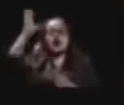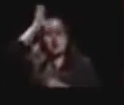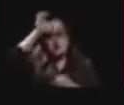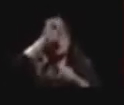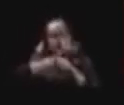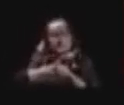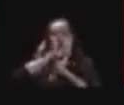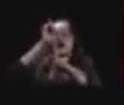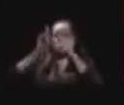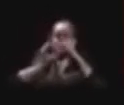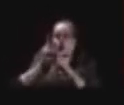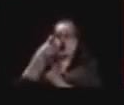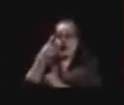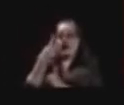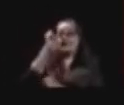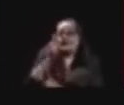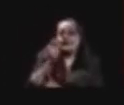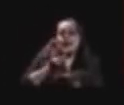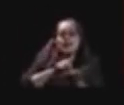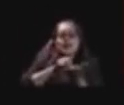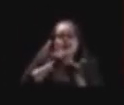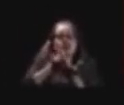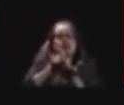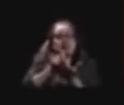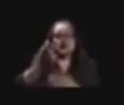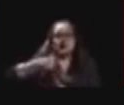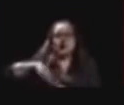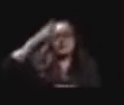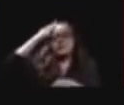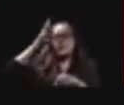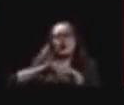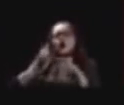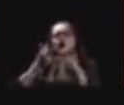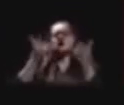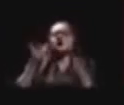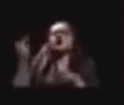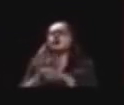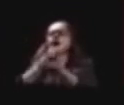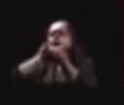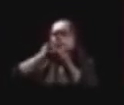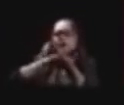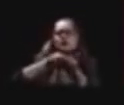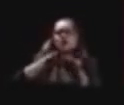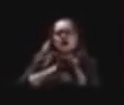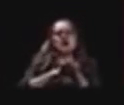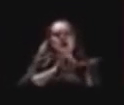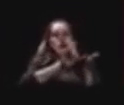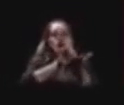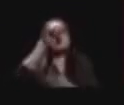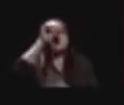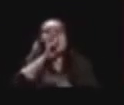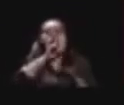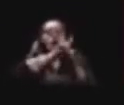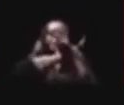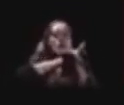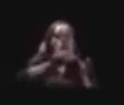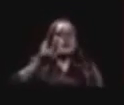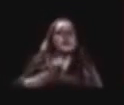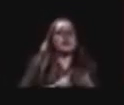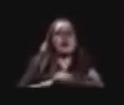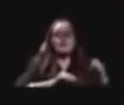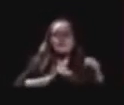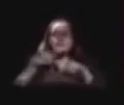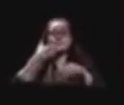cultura y el deporte como derechos, el derecho a la memoria histórica, el derecho al agua y al saneamiento, el derecho